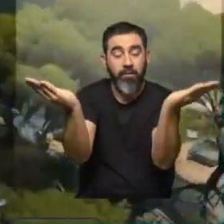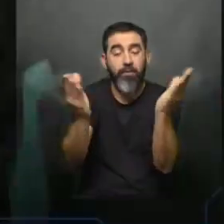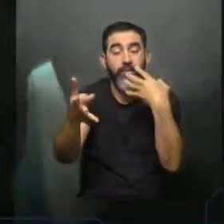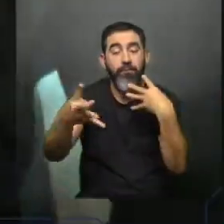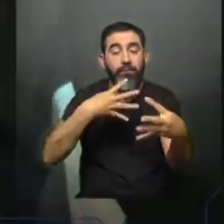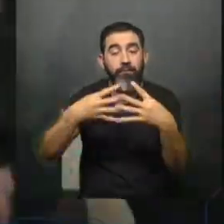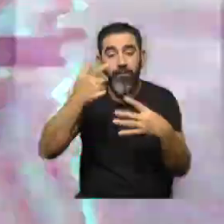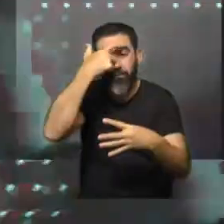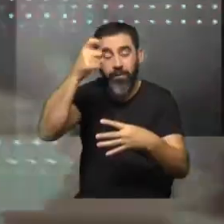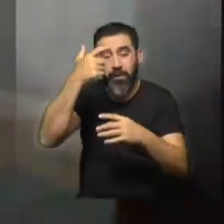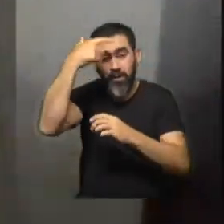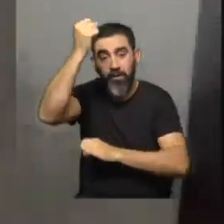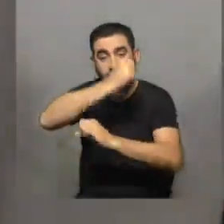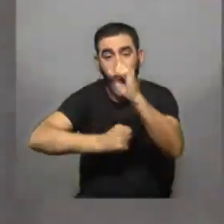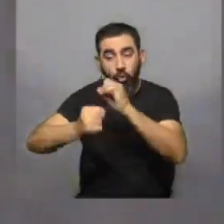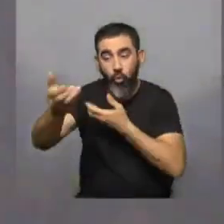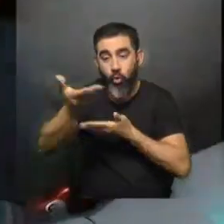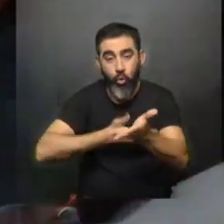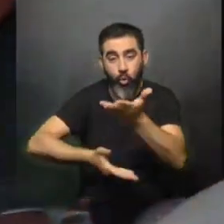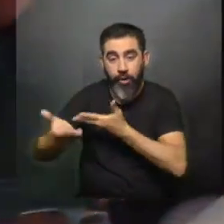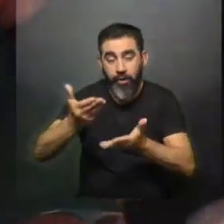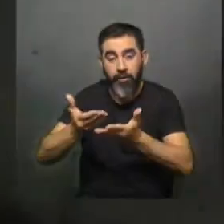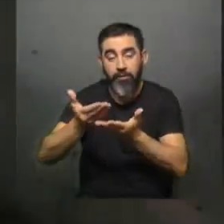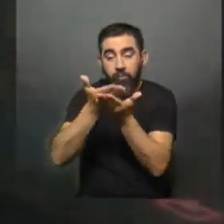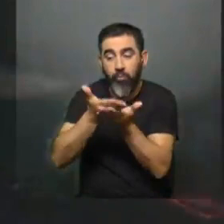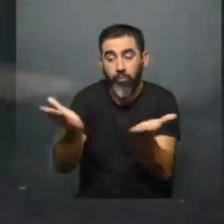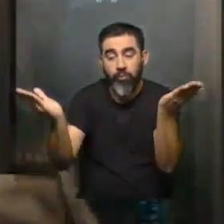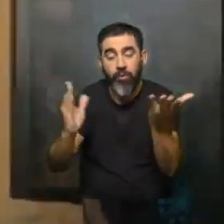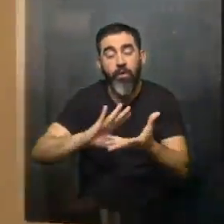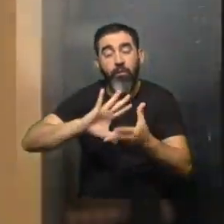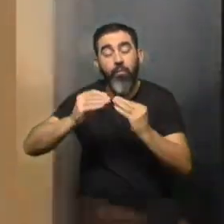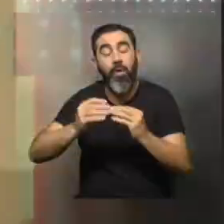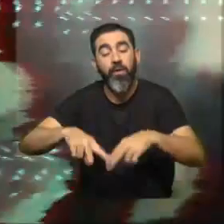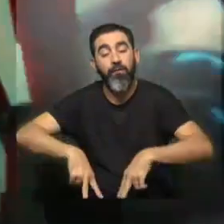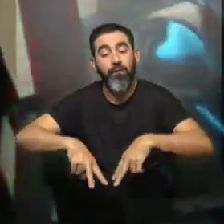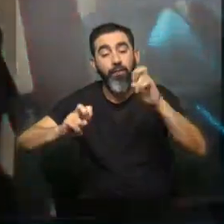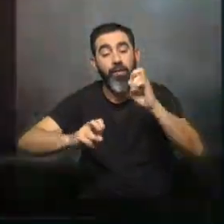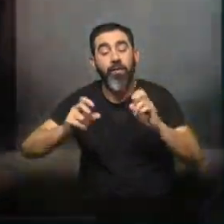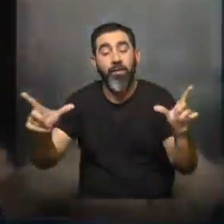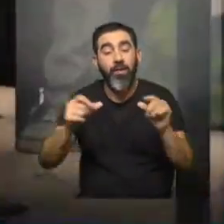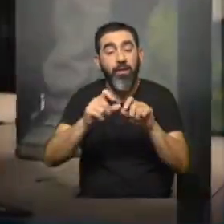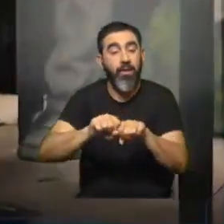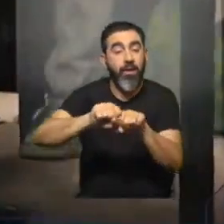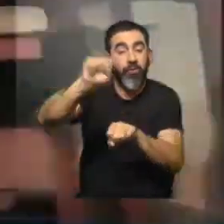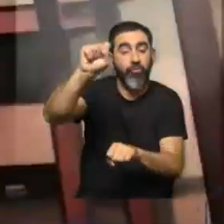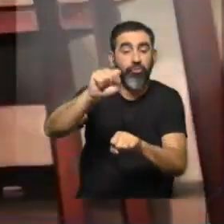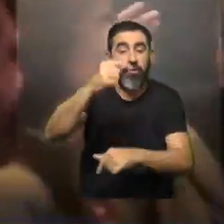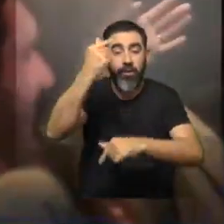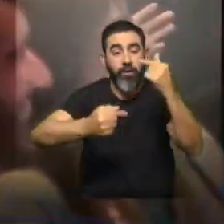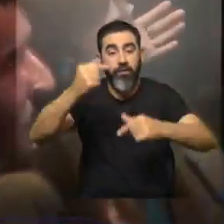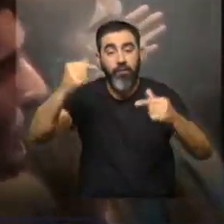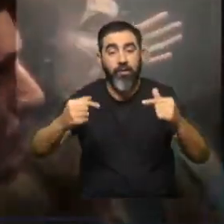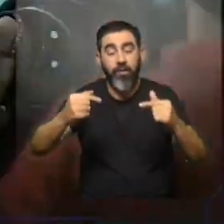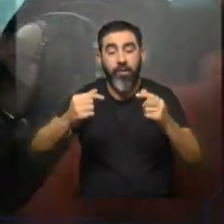feria científico-tecnológica interactiva que exhibe las líneas de investigación y los trabajos de fin de carrera de todas las ramas de